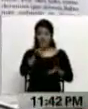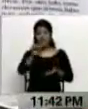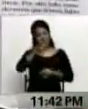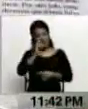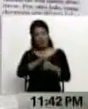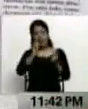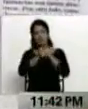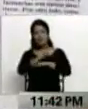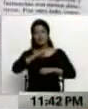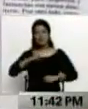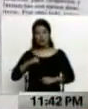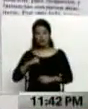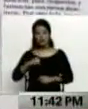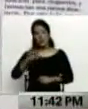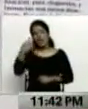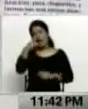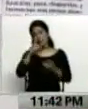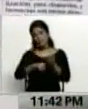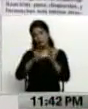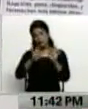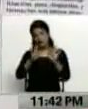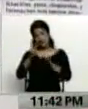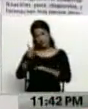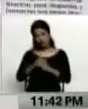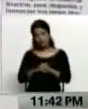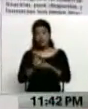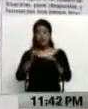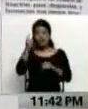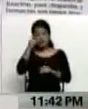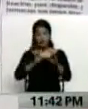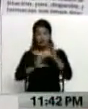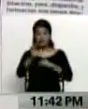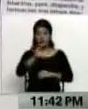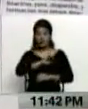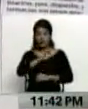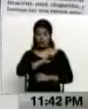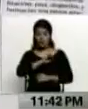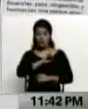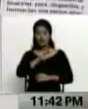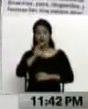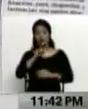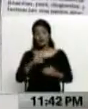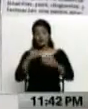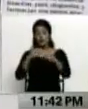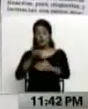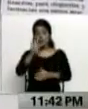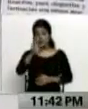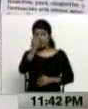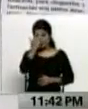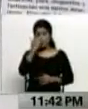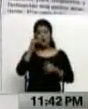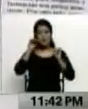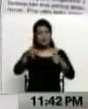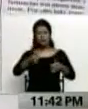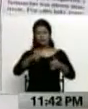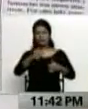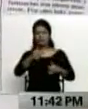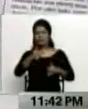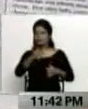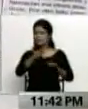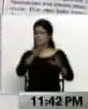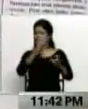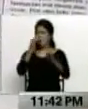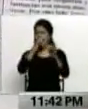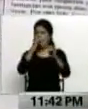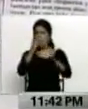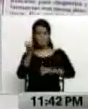seguros sociales año 15 de enero el 4 de Febrero sonaron